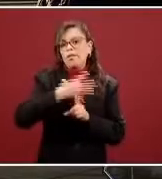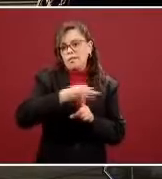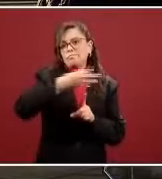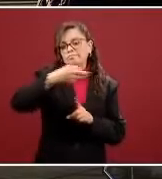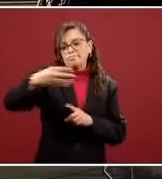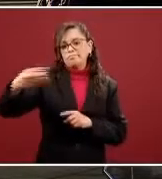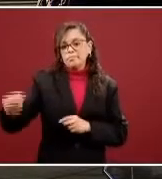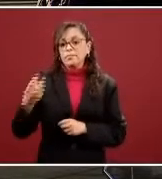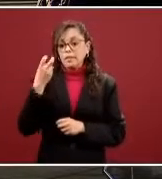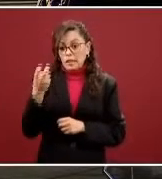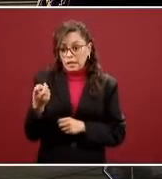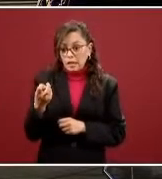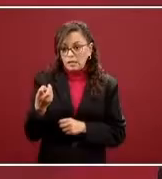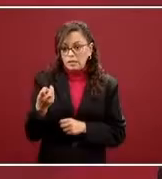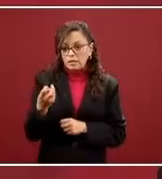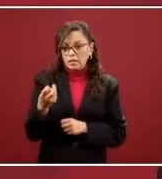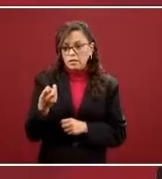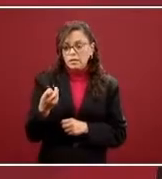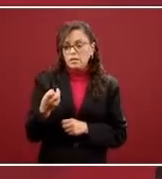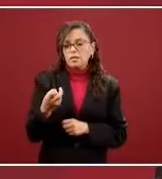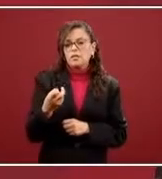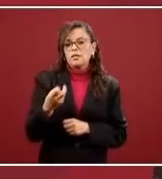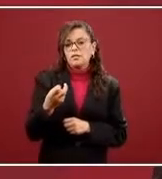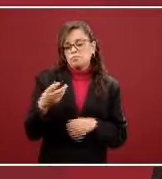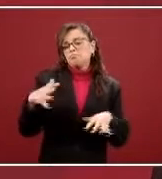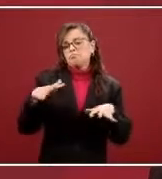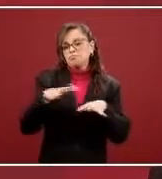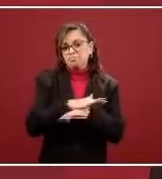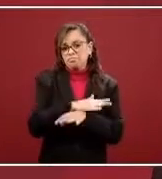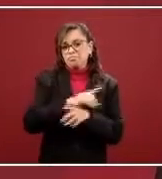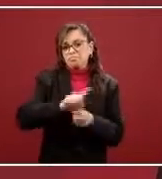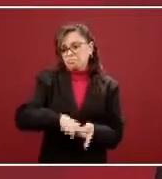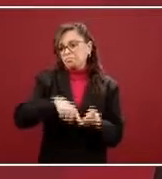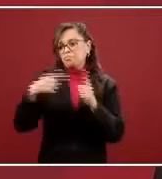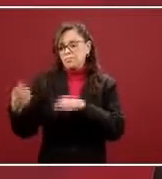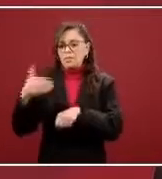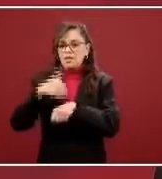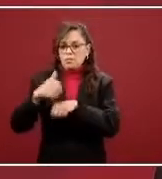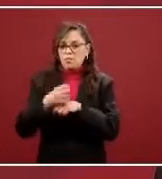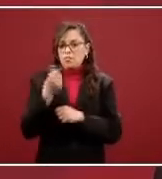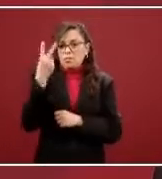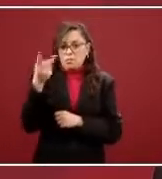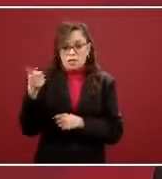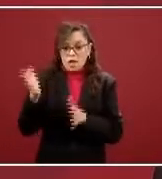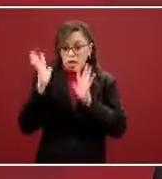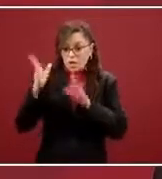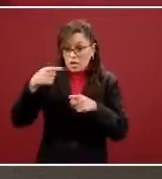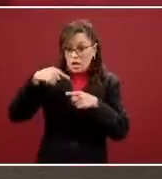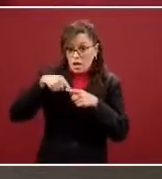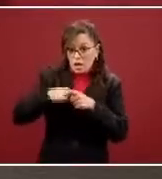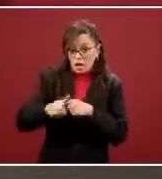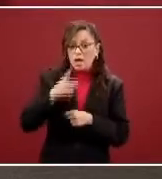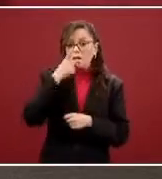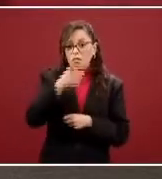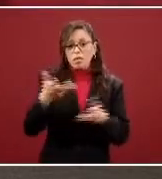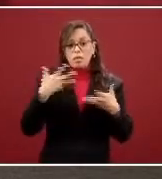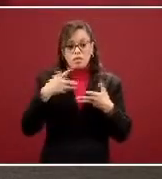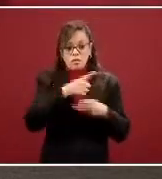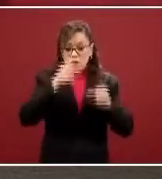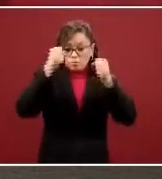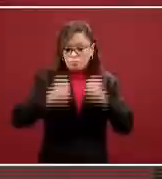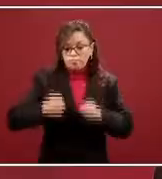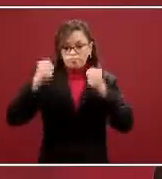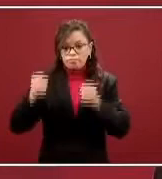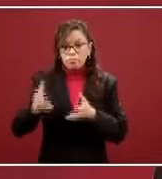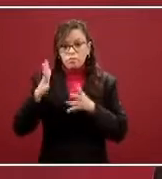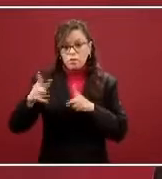decíamos que va a caracterizar al escenario 2, que cuando el escenario 2 inicie es cuando tenemos casos confirmados ya a nivel de la comunidad y empiezan